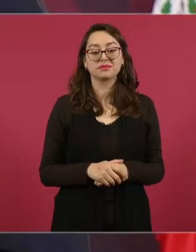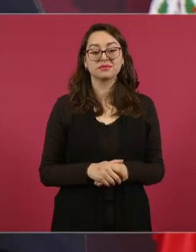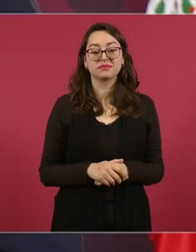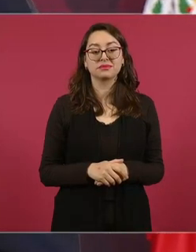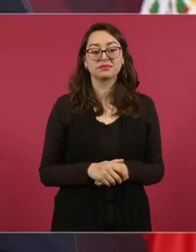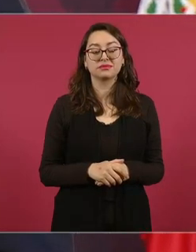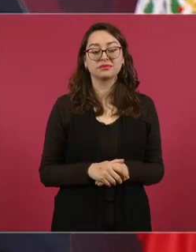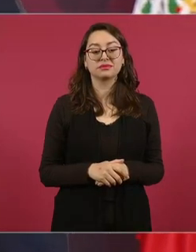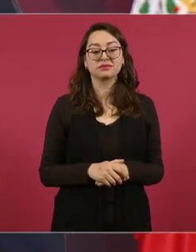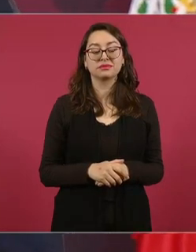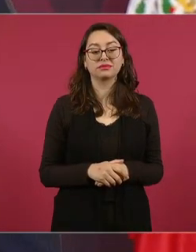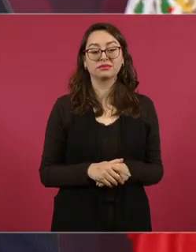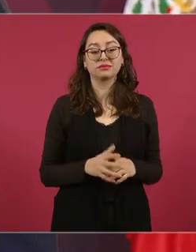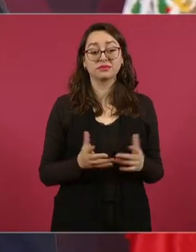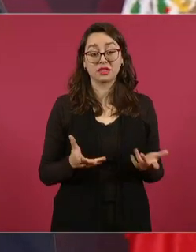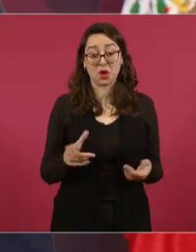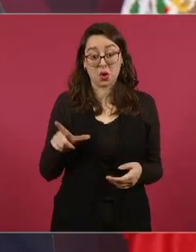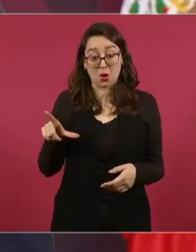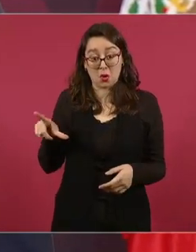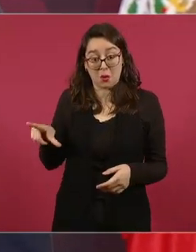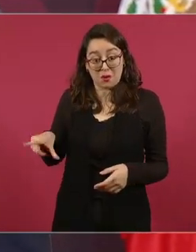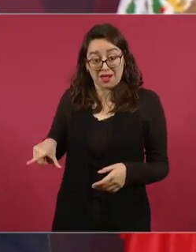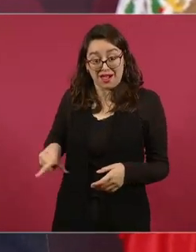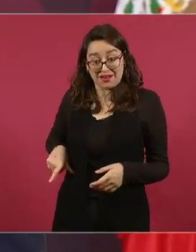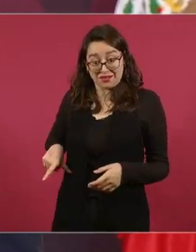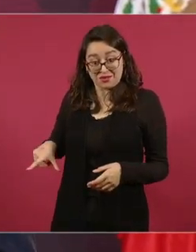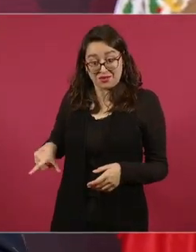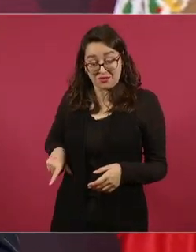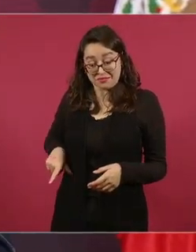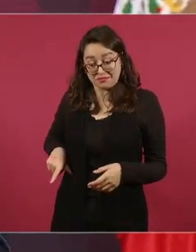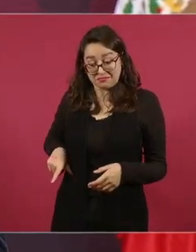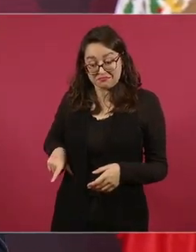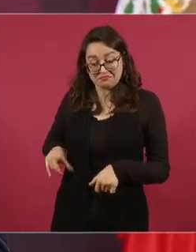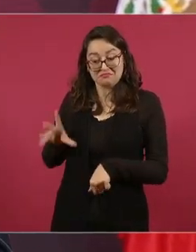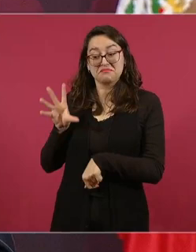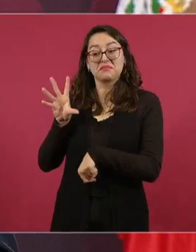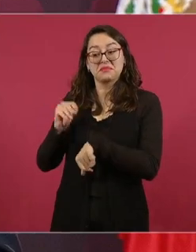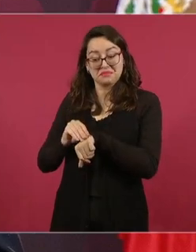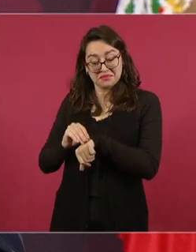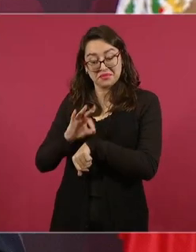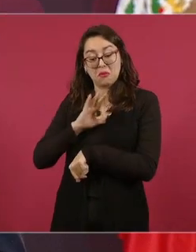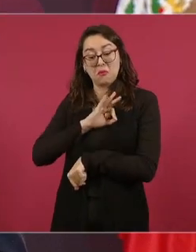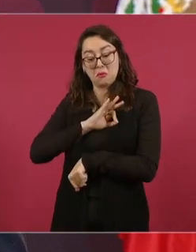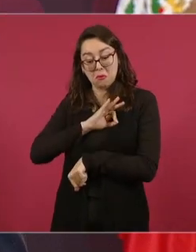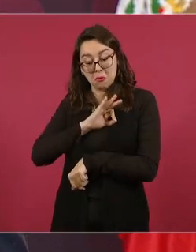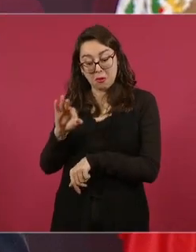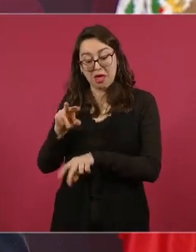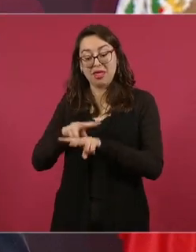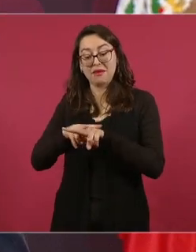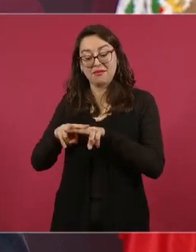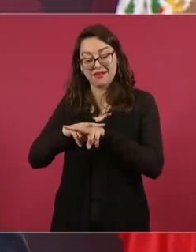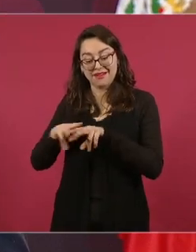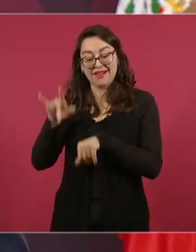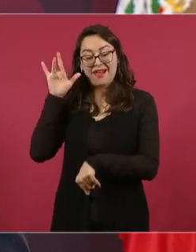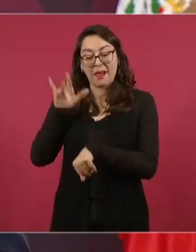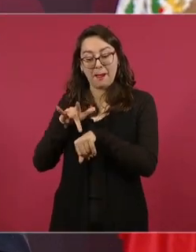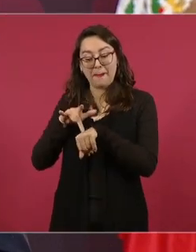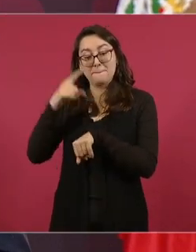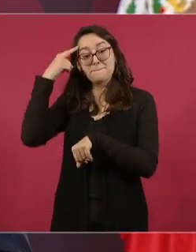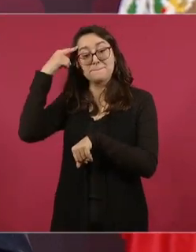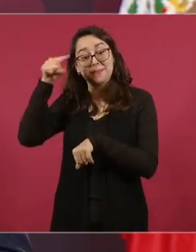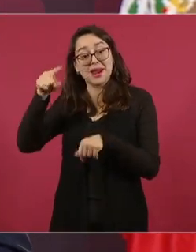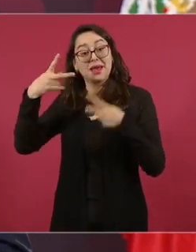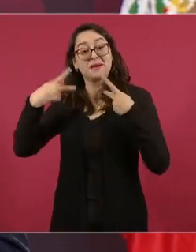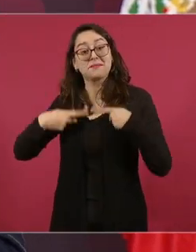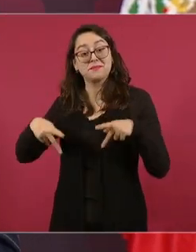que el Estado puede utilizar las vías para trenes de